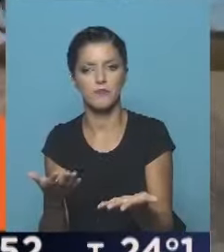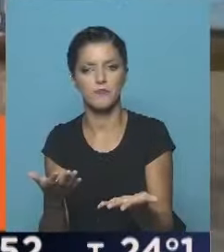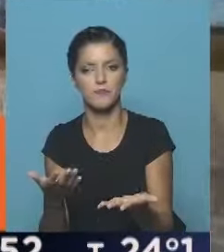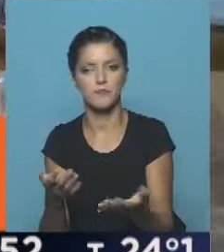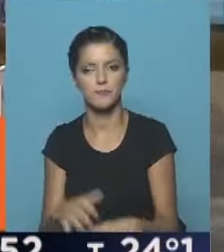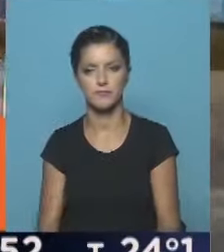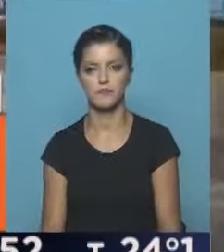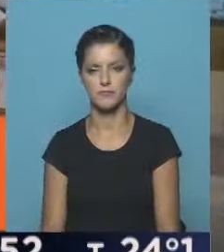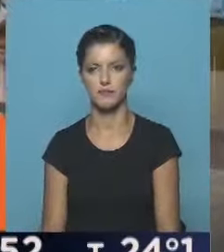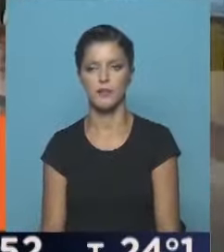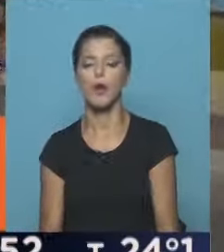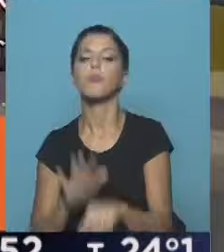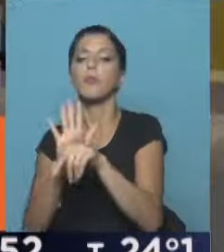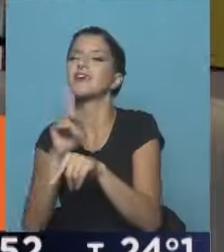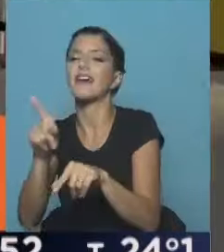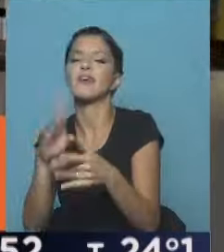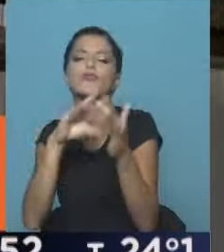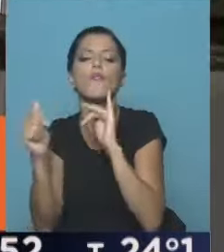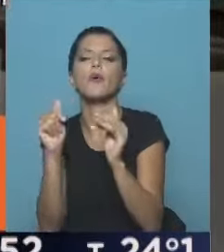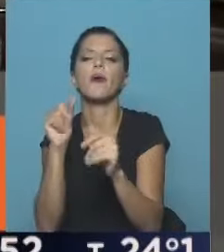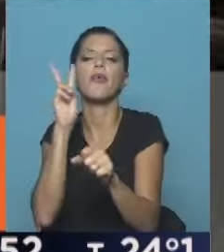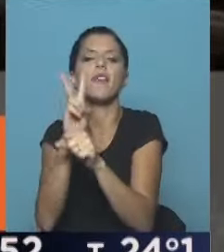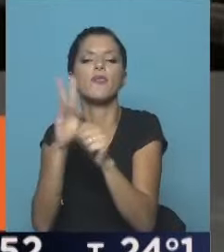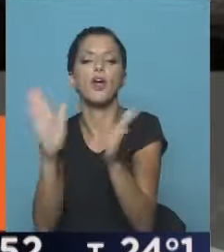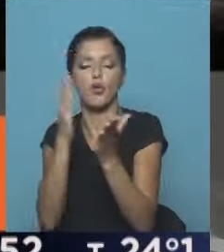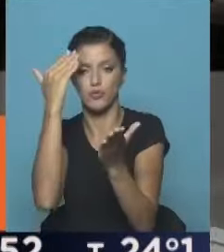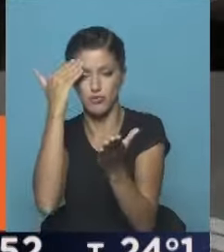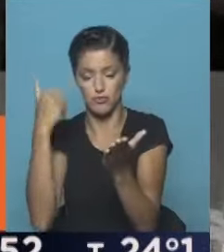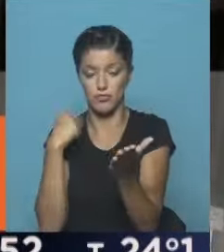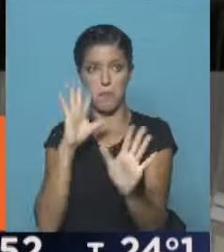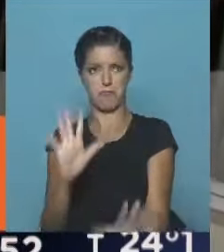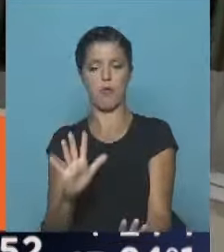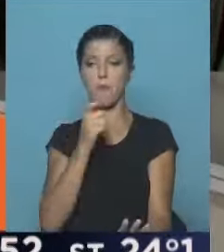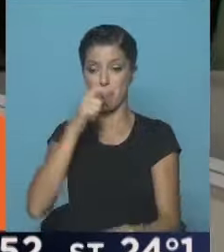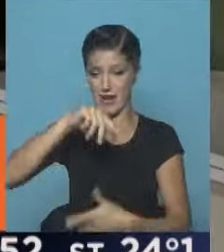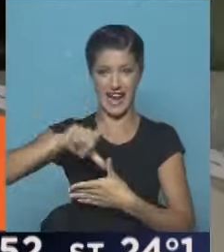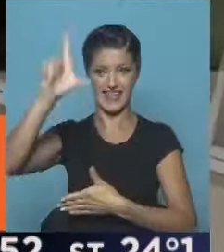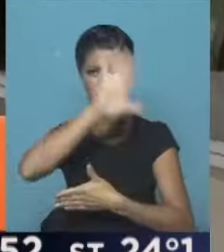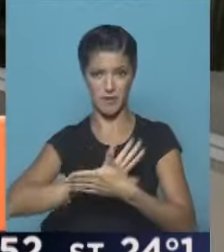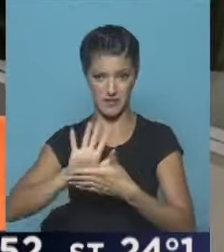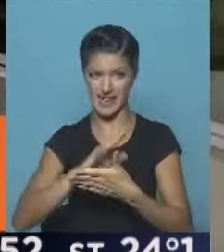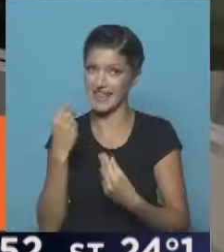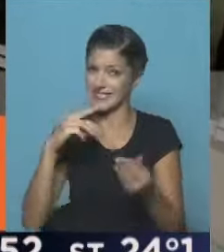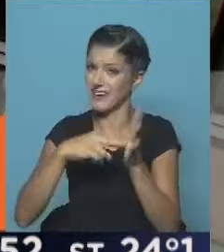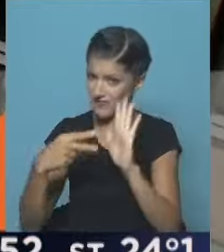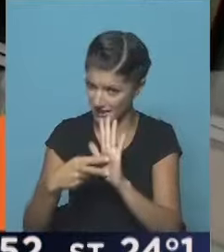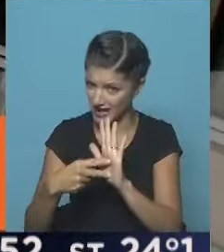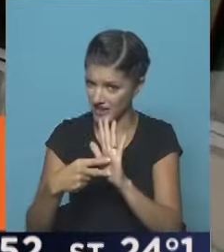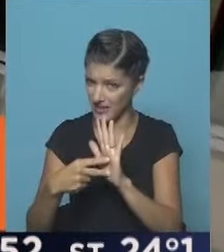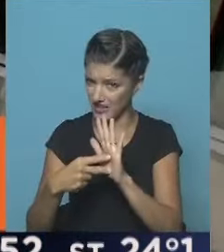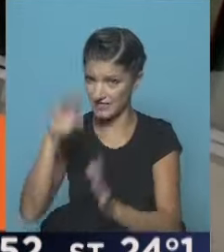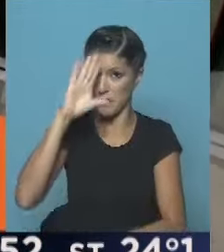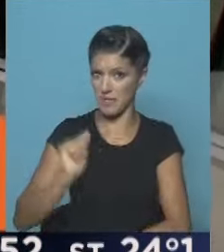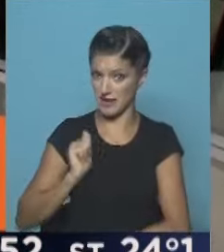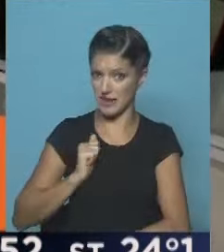diciendo que se defiende la Constitución? Así, eso me llama muchísimo la atención, por lo menos la experiencia que tenemos en Latinoamérica de lo que significa un pronunciamiento político de las Fuerzas